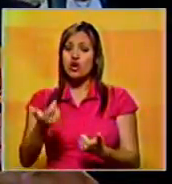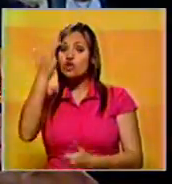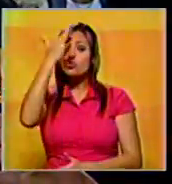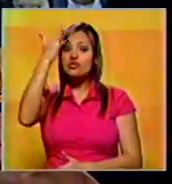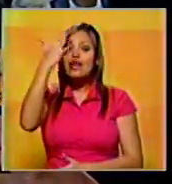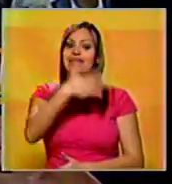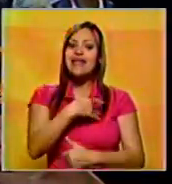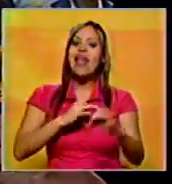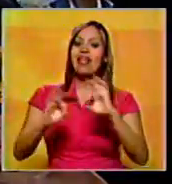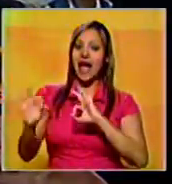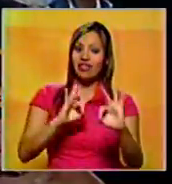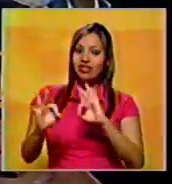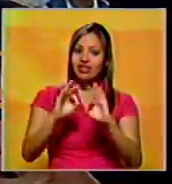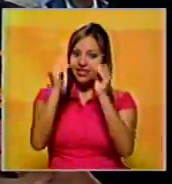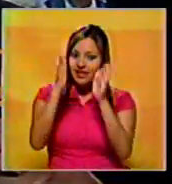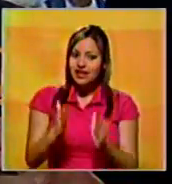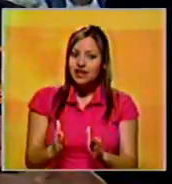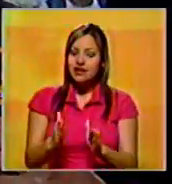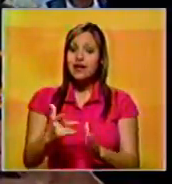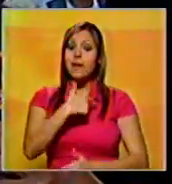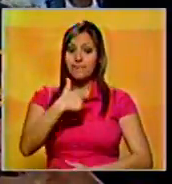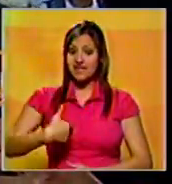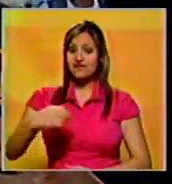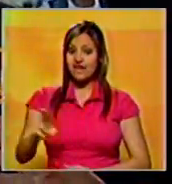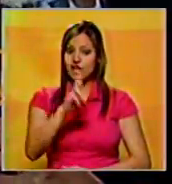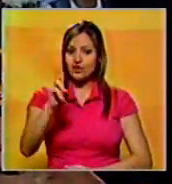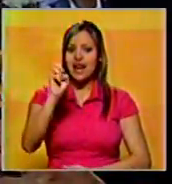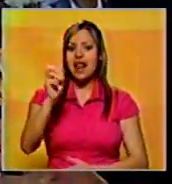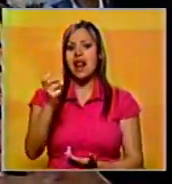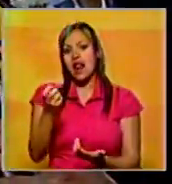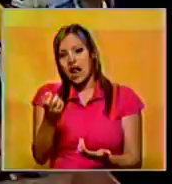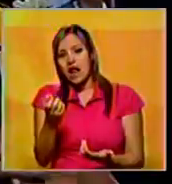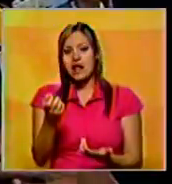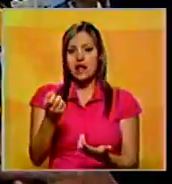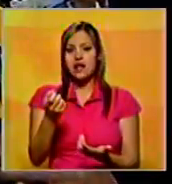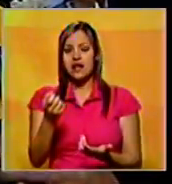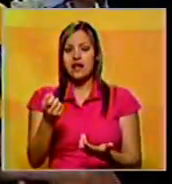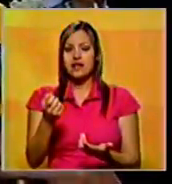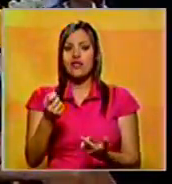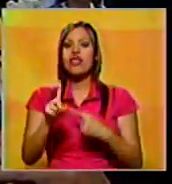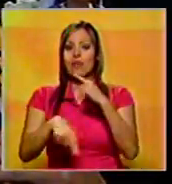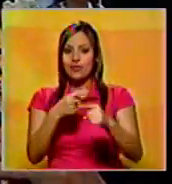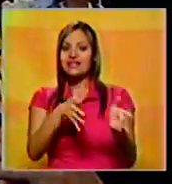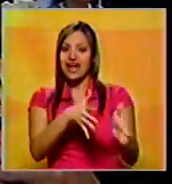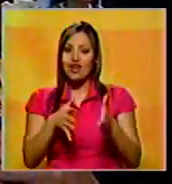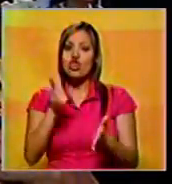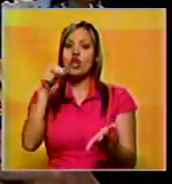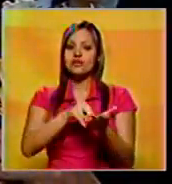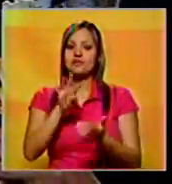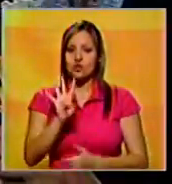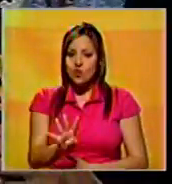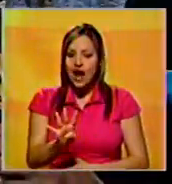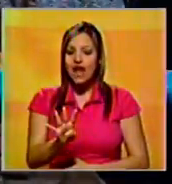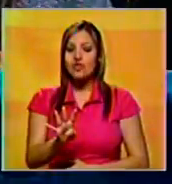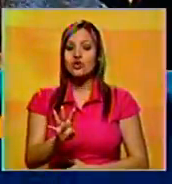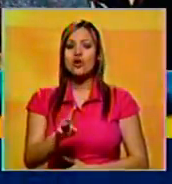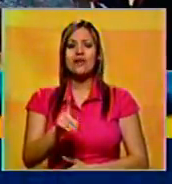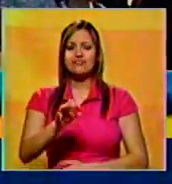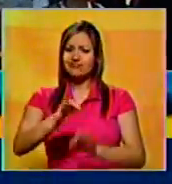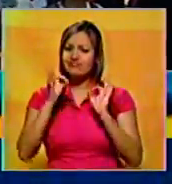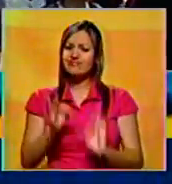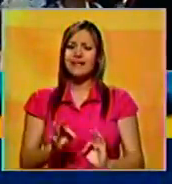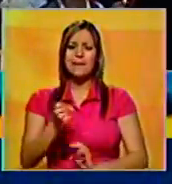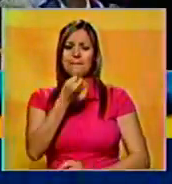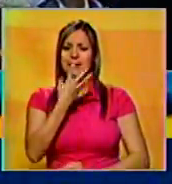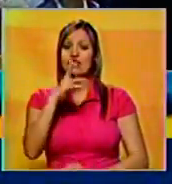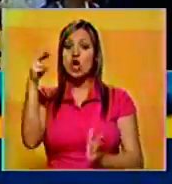que era ser actriz, utilizó al Miss Venezuela como trampolín, lo logró, ganó en el 2004, nos representó súper dignamente